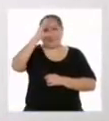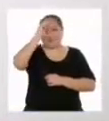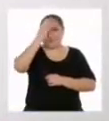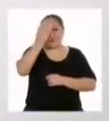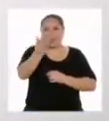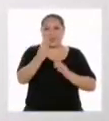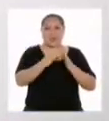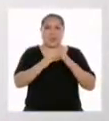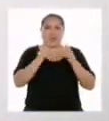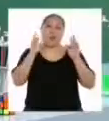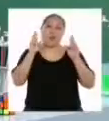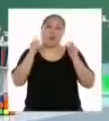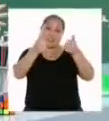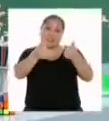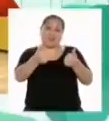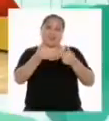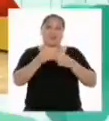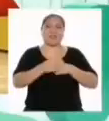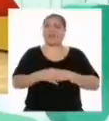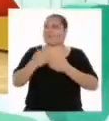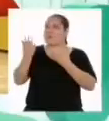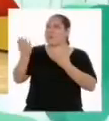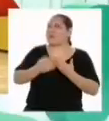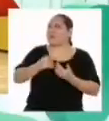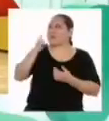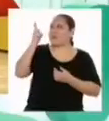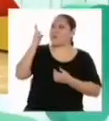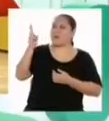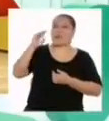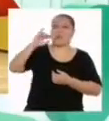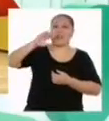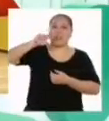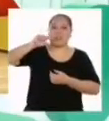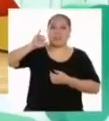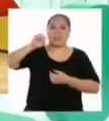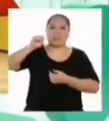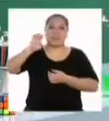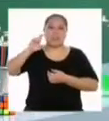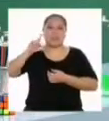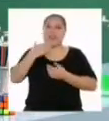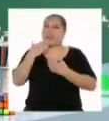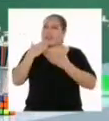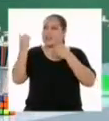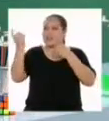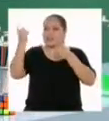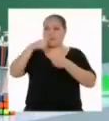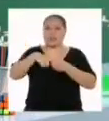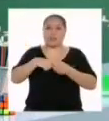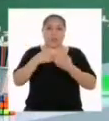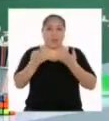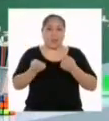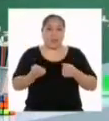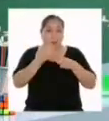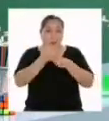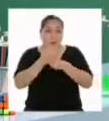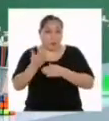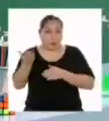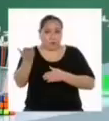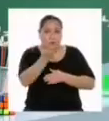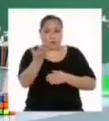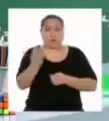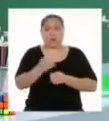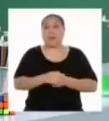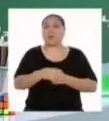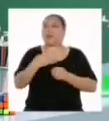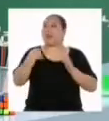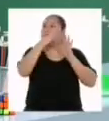casa, espero se encuentren muy bien. Bienvenida profesora Gisela, gracias por estar aquí. Queremos compartir con usted